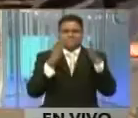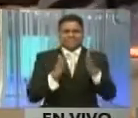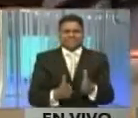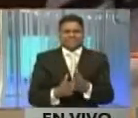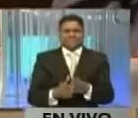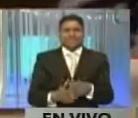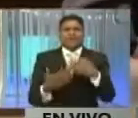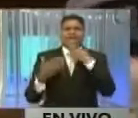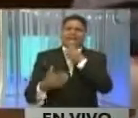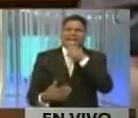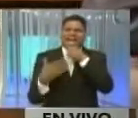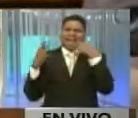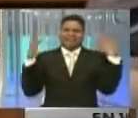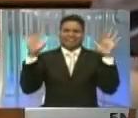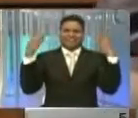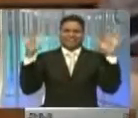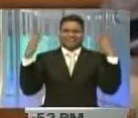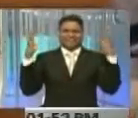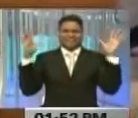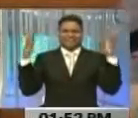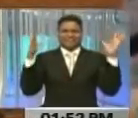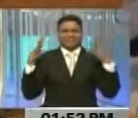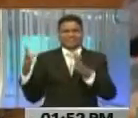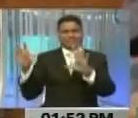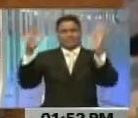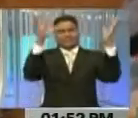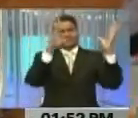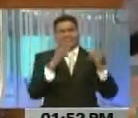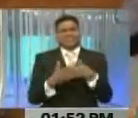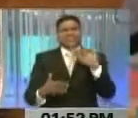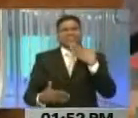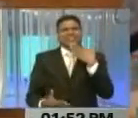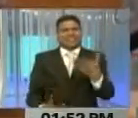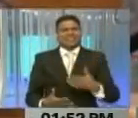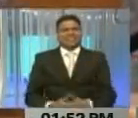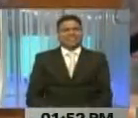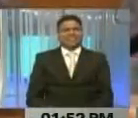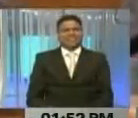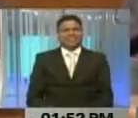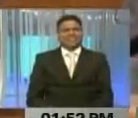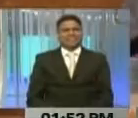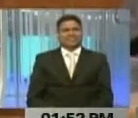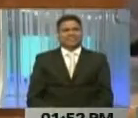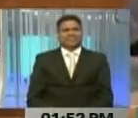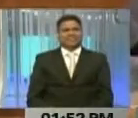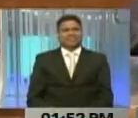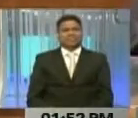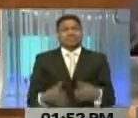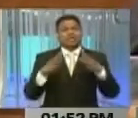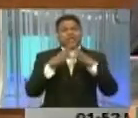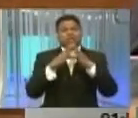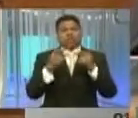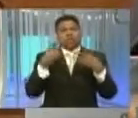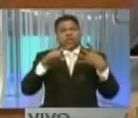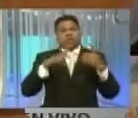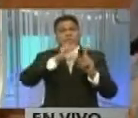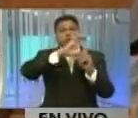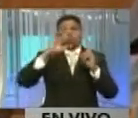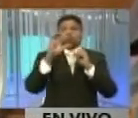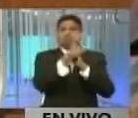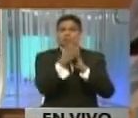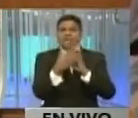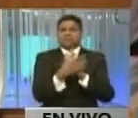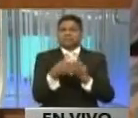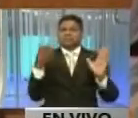Sin duda, el Festival de Teatro de Caracas es de los acontecimientos culturales más importantes